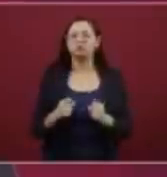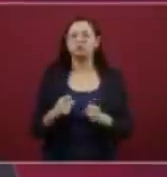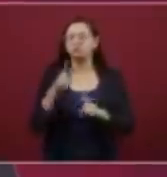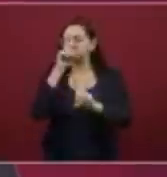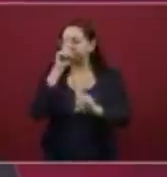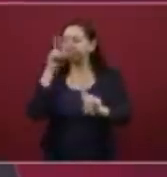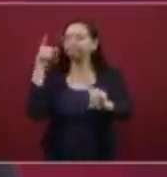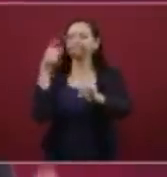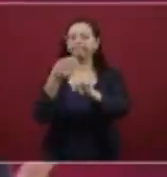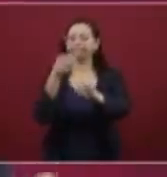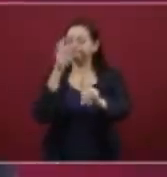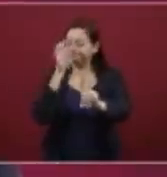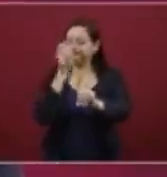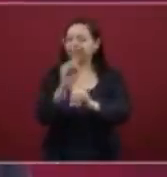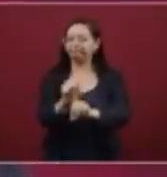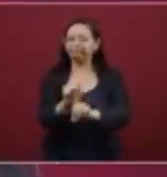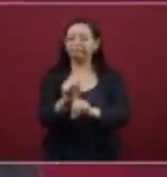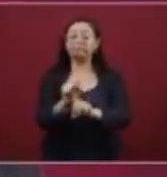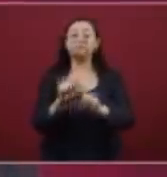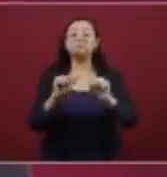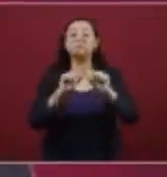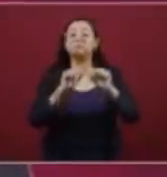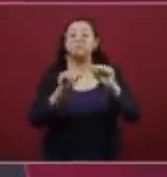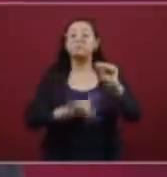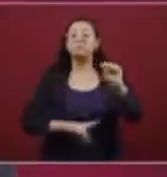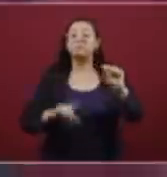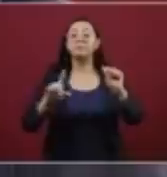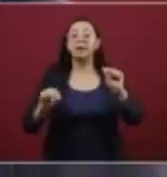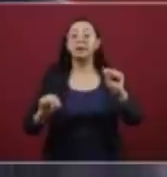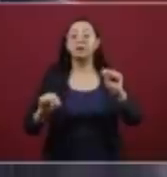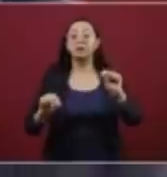que en el caso de México